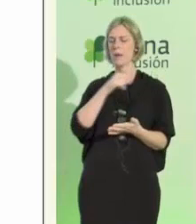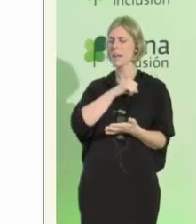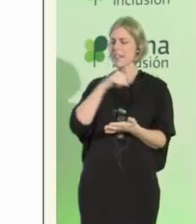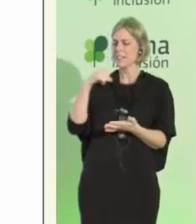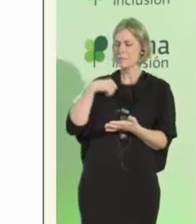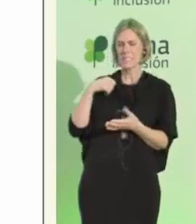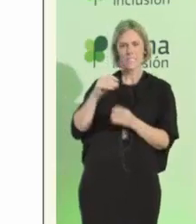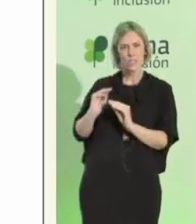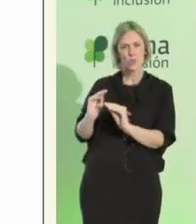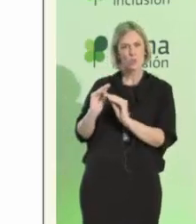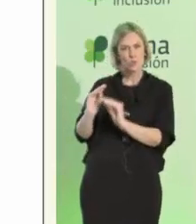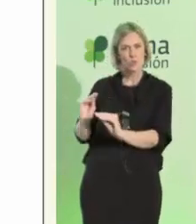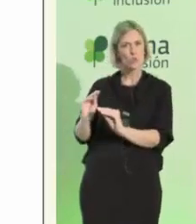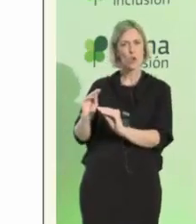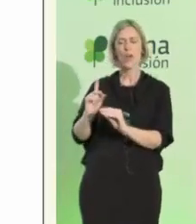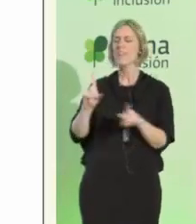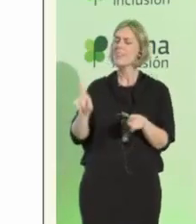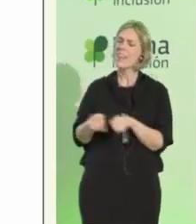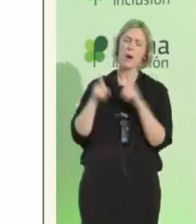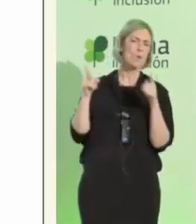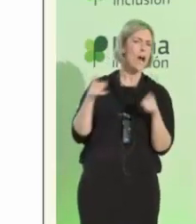pueda ayudarlas.